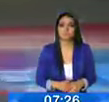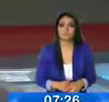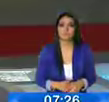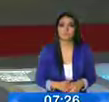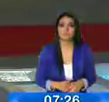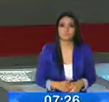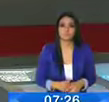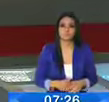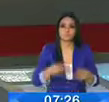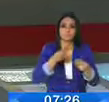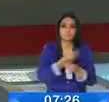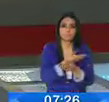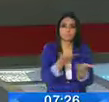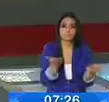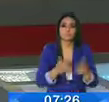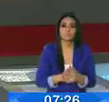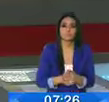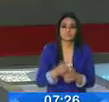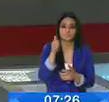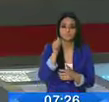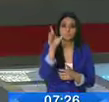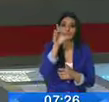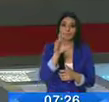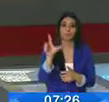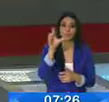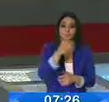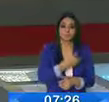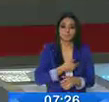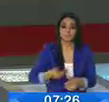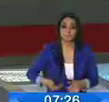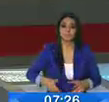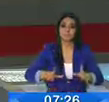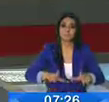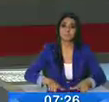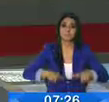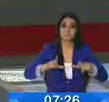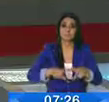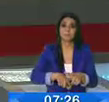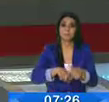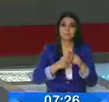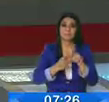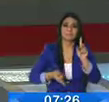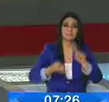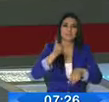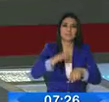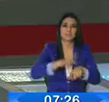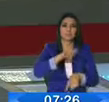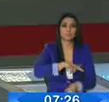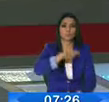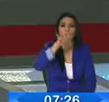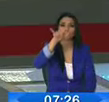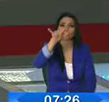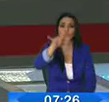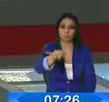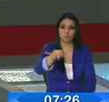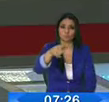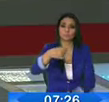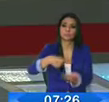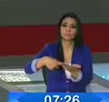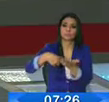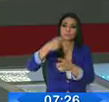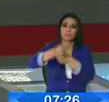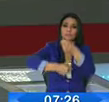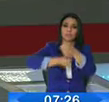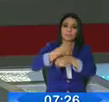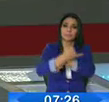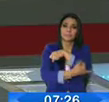vamos a contarles que este lunes el primer mandatario lenín moreno inició su primera gira presidencial moreno acudir a la reunión anual de líderes